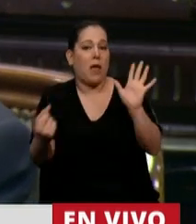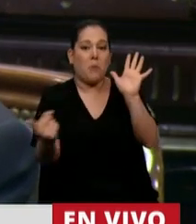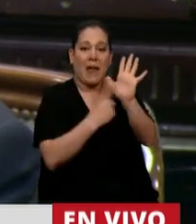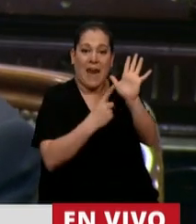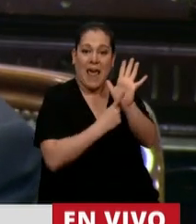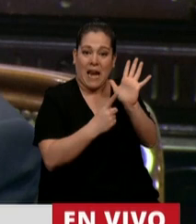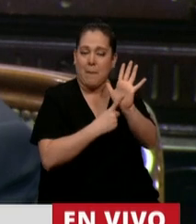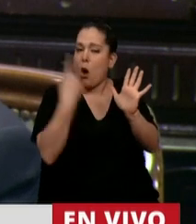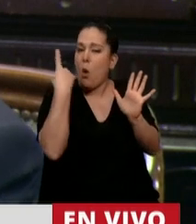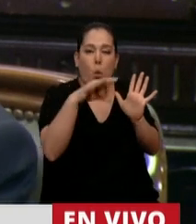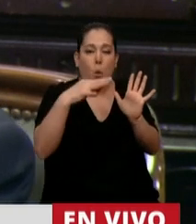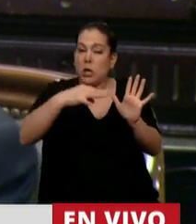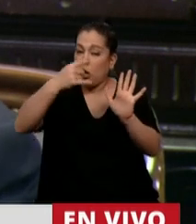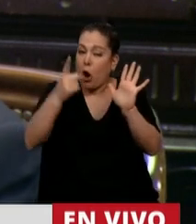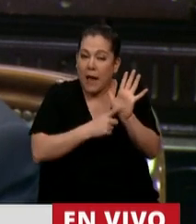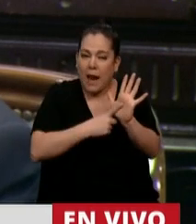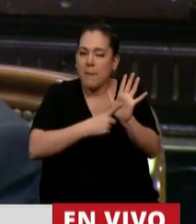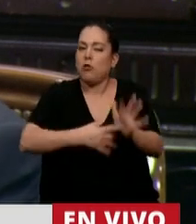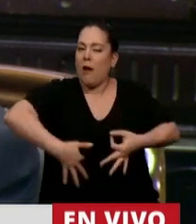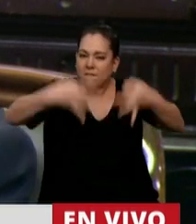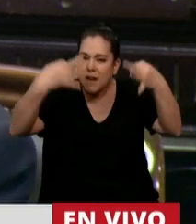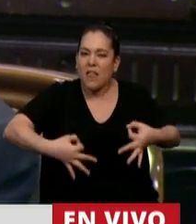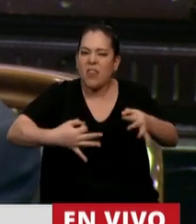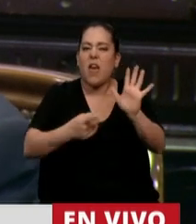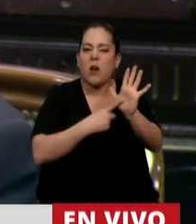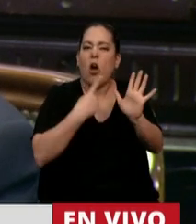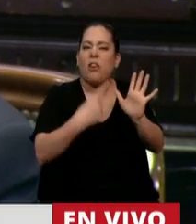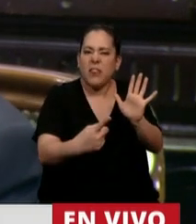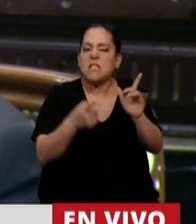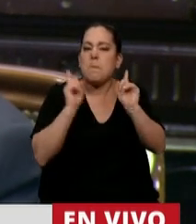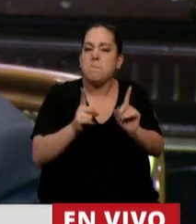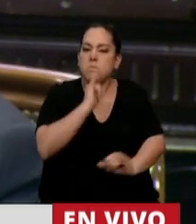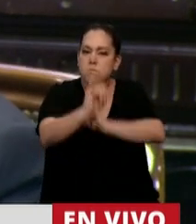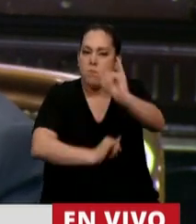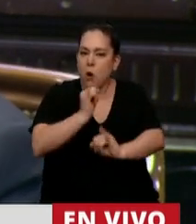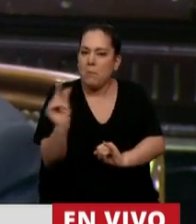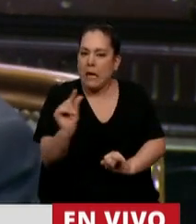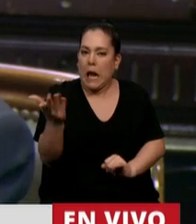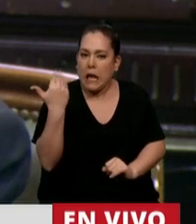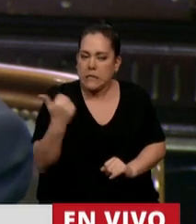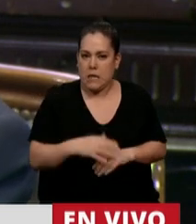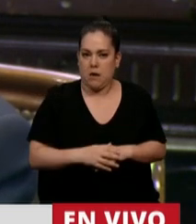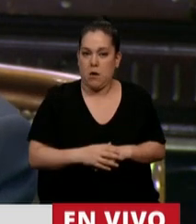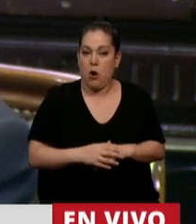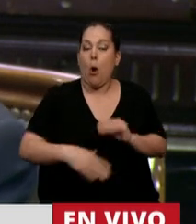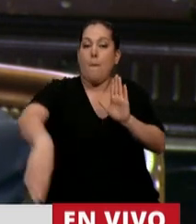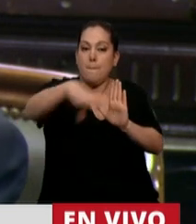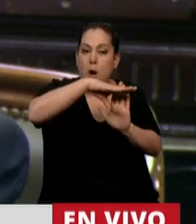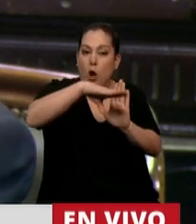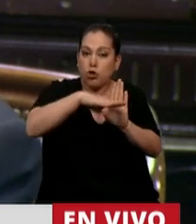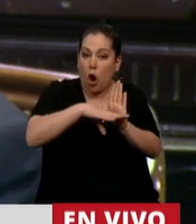el reglamento vigente, el único reglamento vigente, establece lo que acabamos de decir. El protocolo